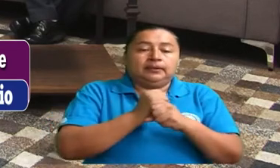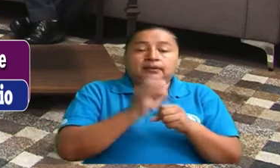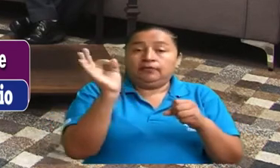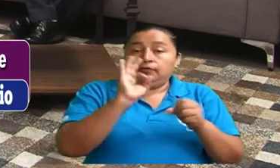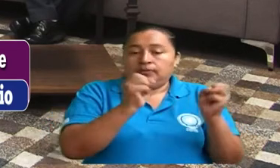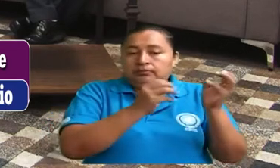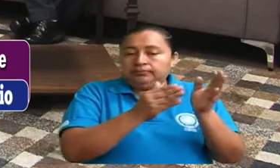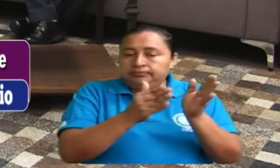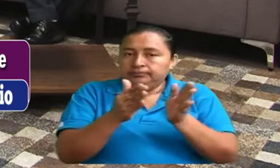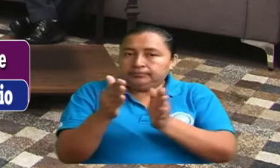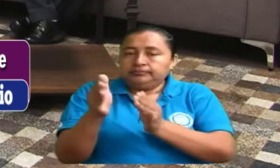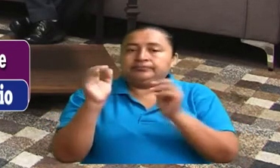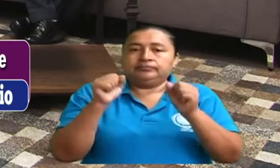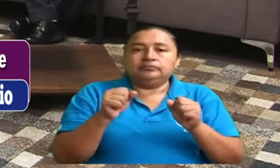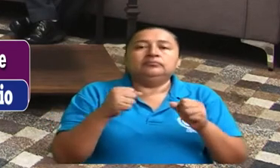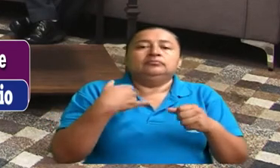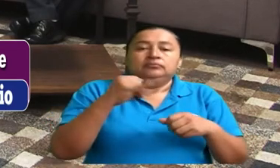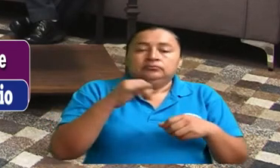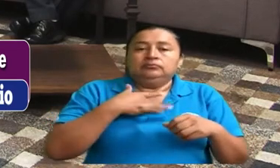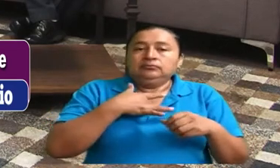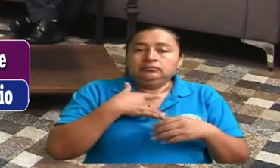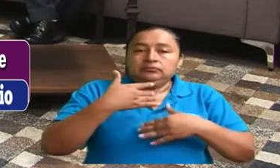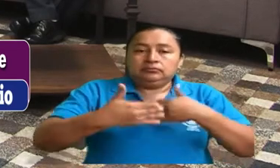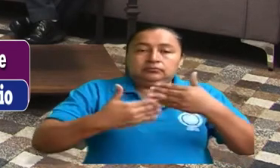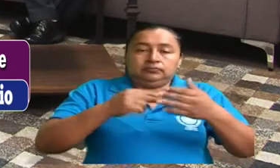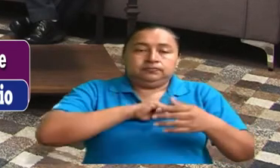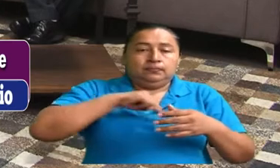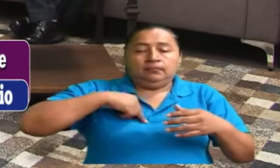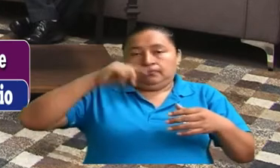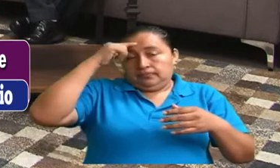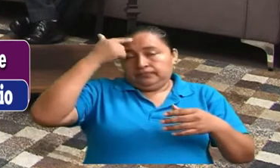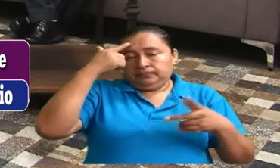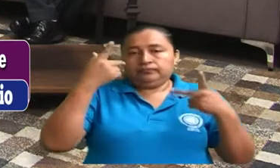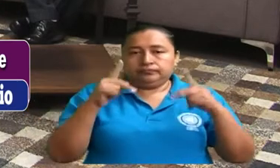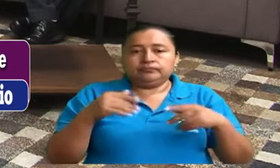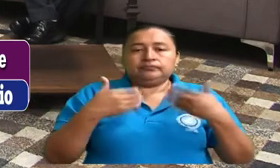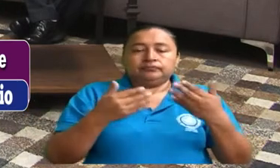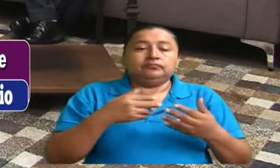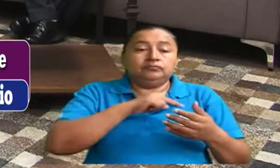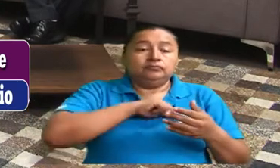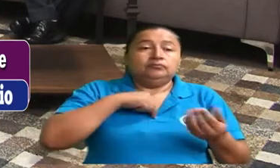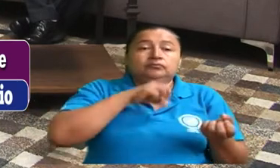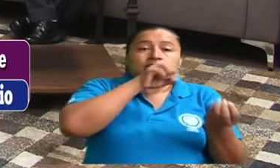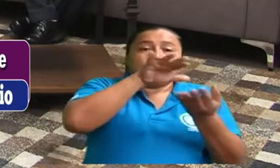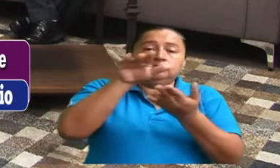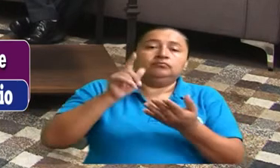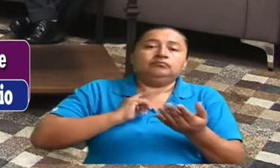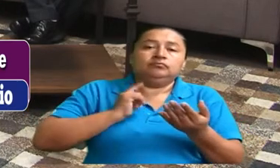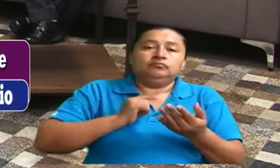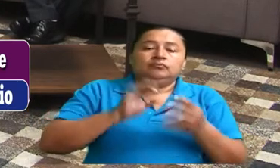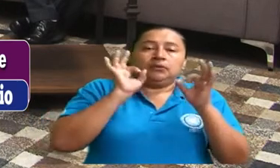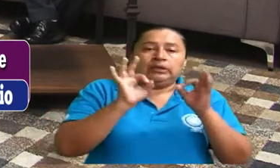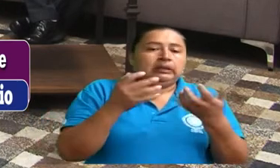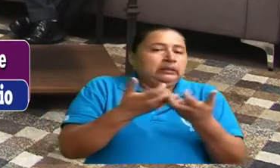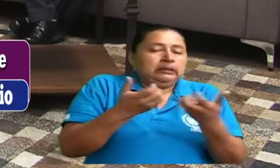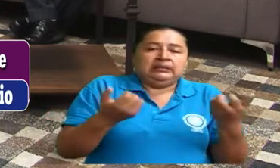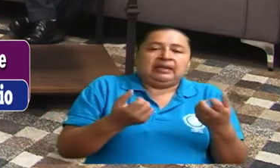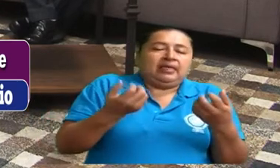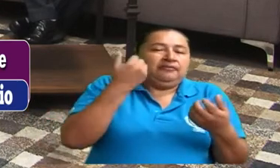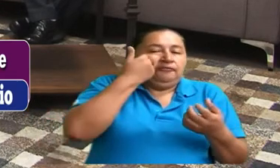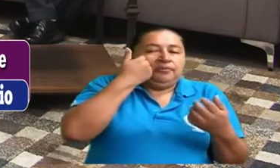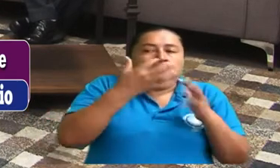ordenada, ¿verdad?, que es lo que necesita nuestro gobierno, pero que también nuestros productos lleven un producto sin contaminación a nuestra